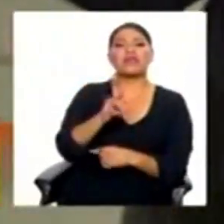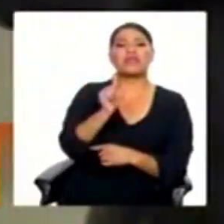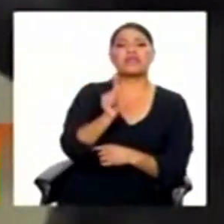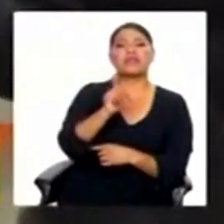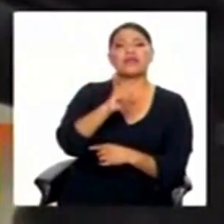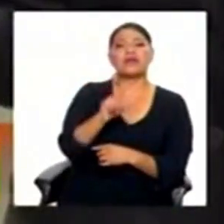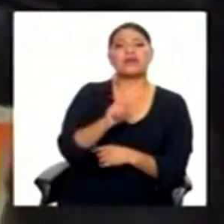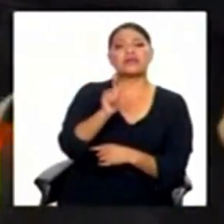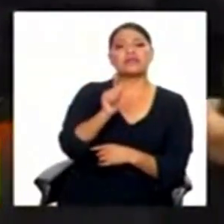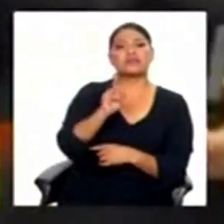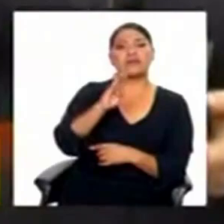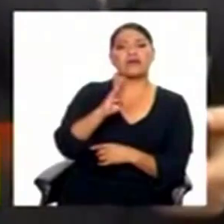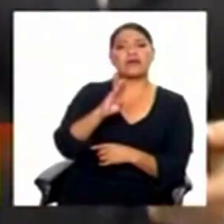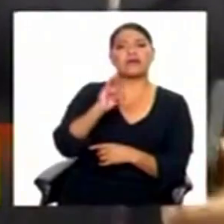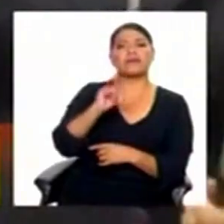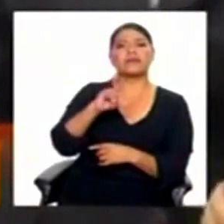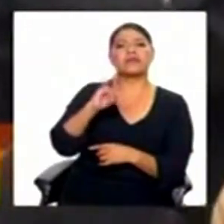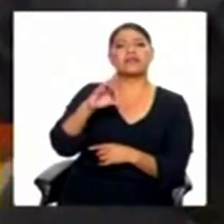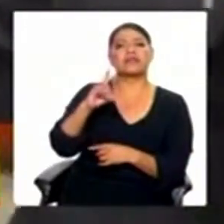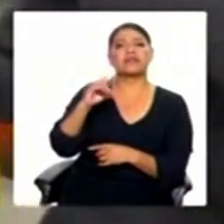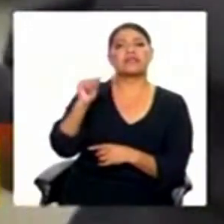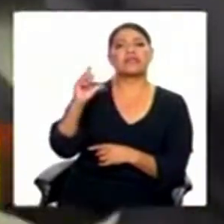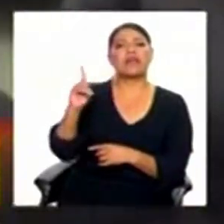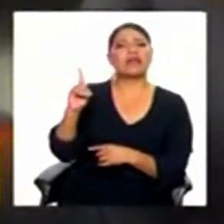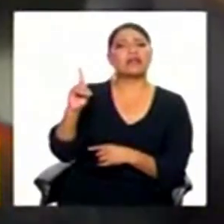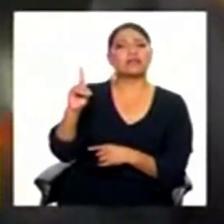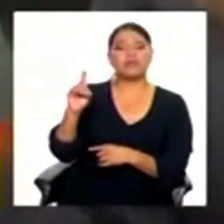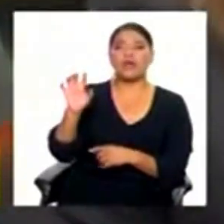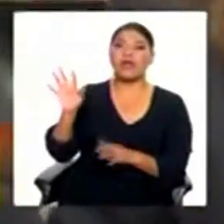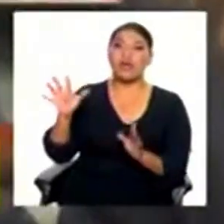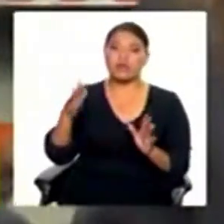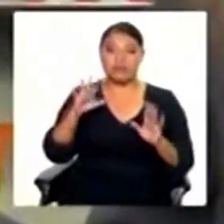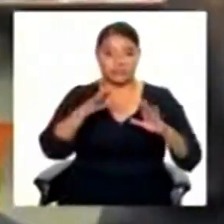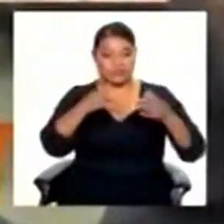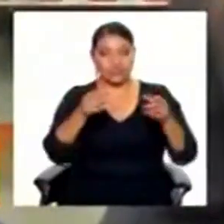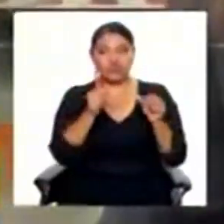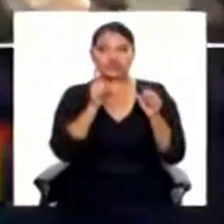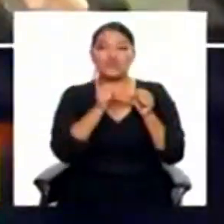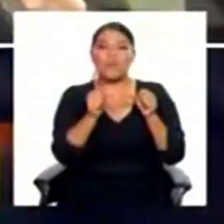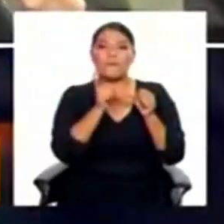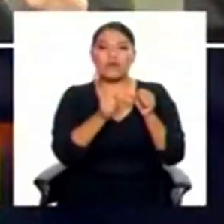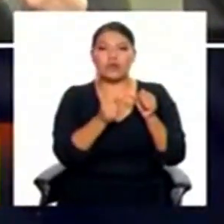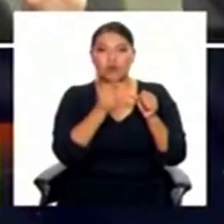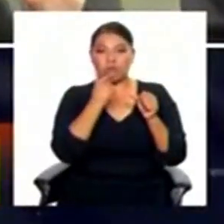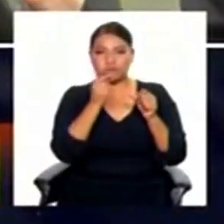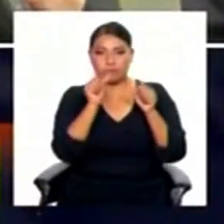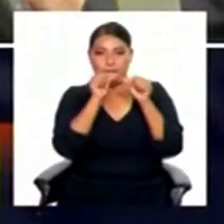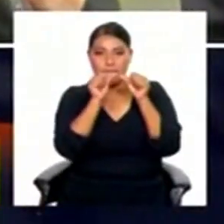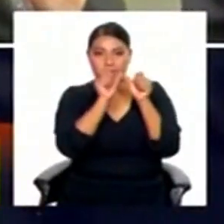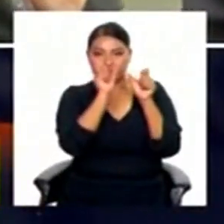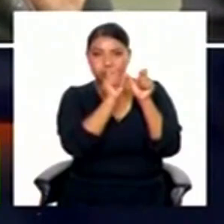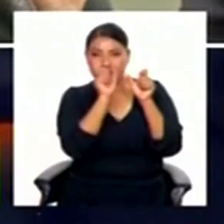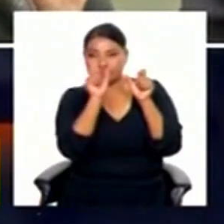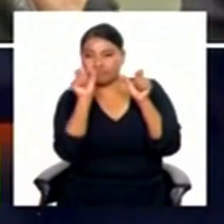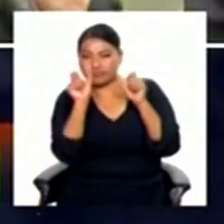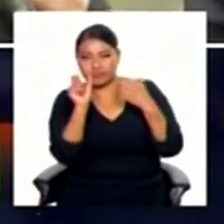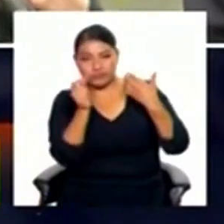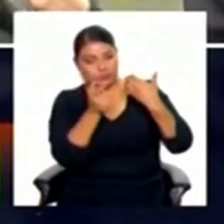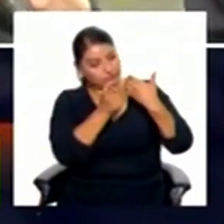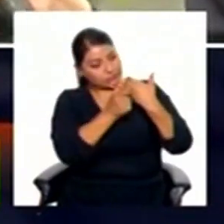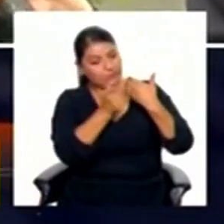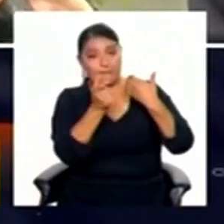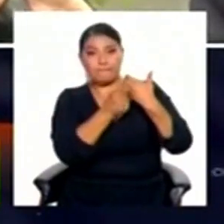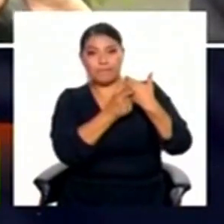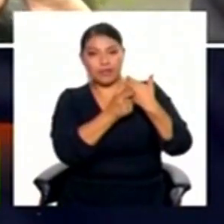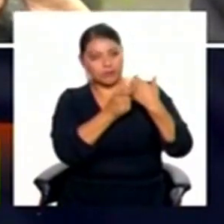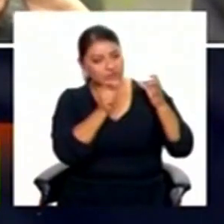que identificando los códigos del producto, podemos identificar qué empresa, qué